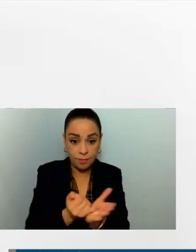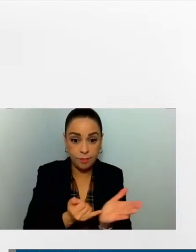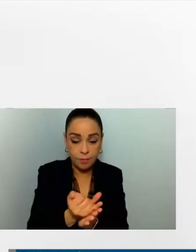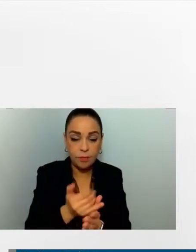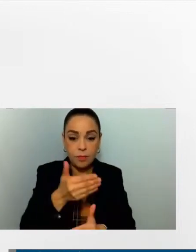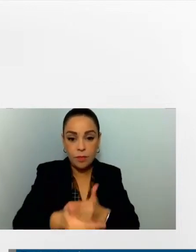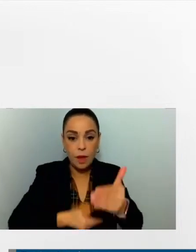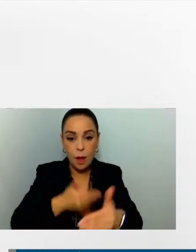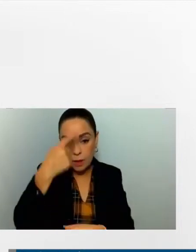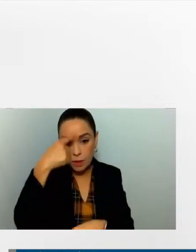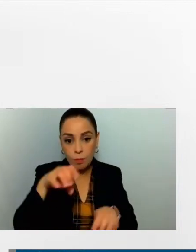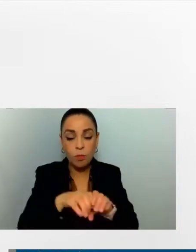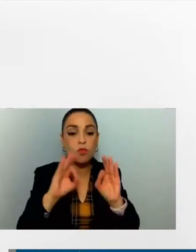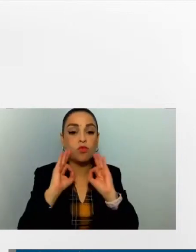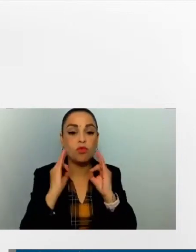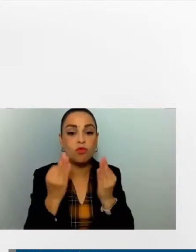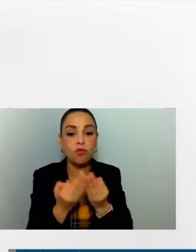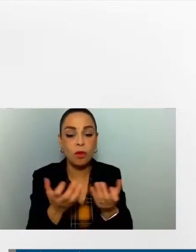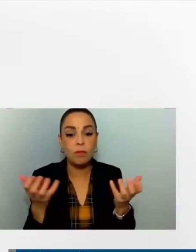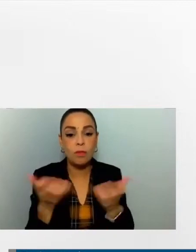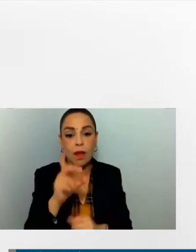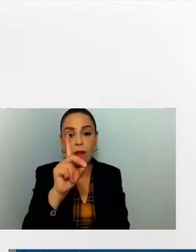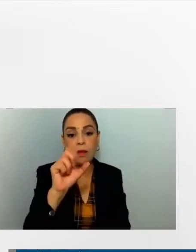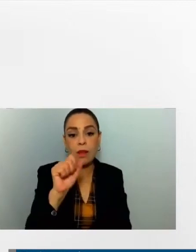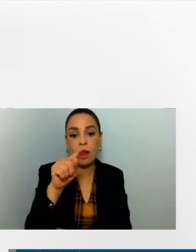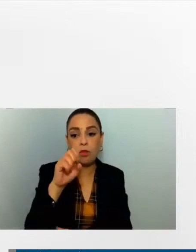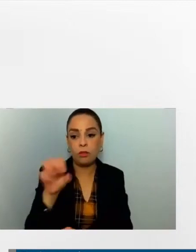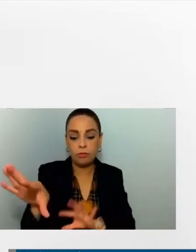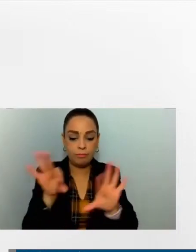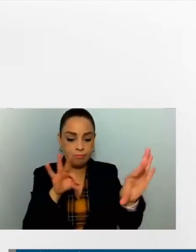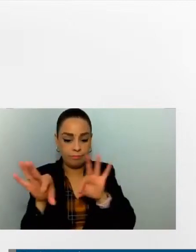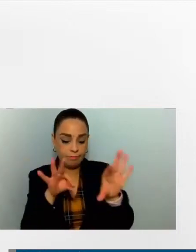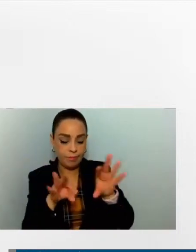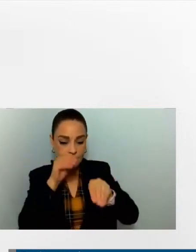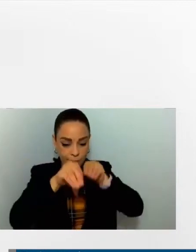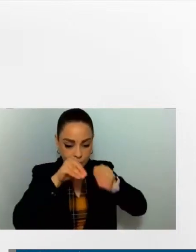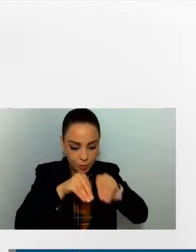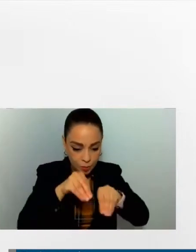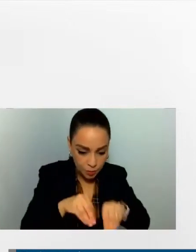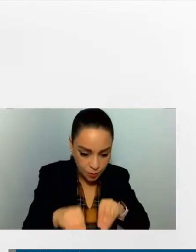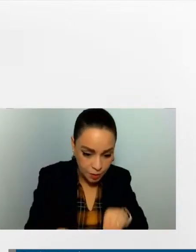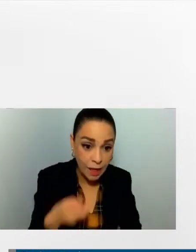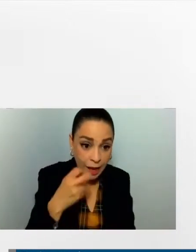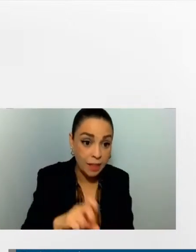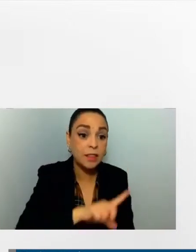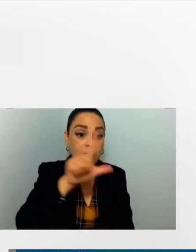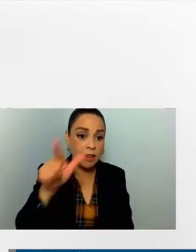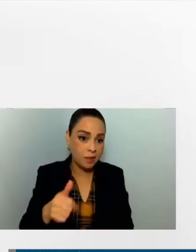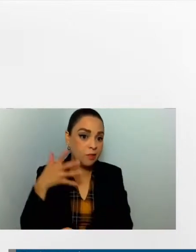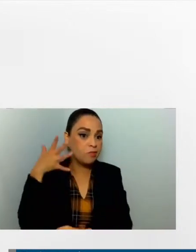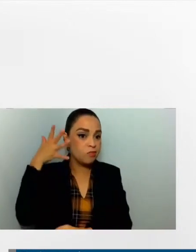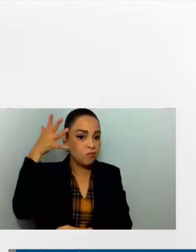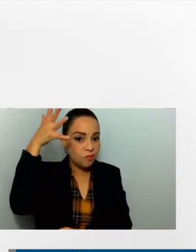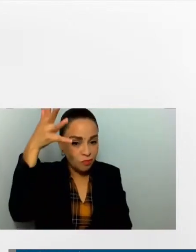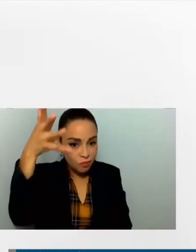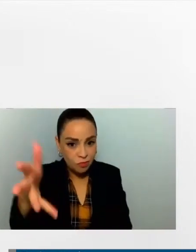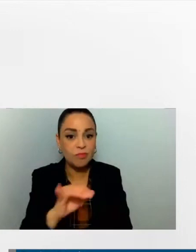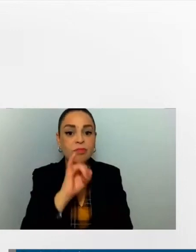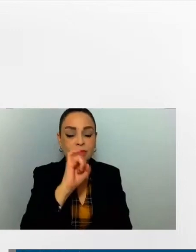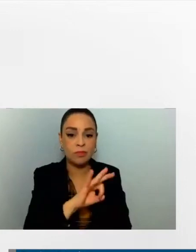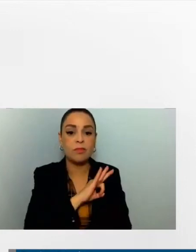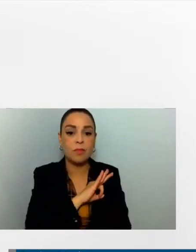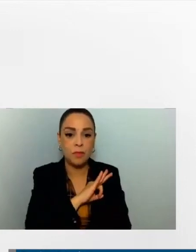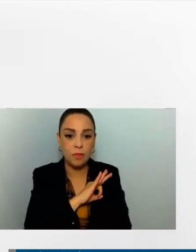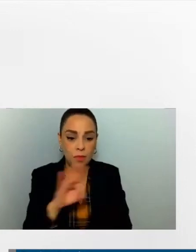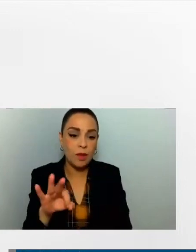para obtener esos datos que tenemos y creo que eso tarde o temprano va a repercutir en los estudios del derecho